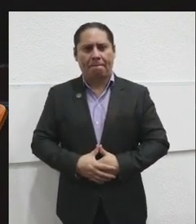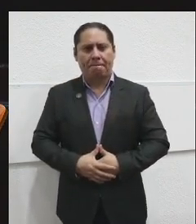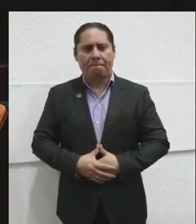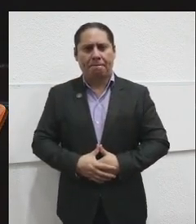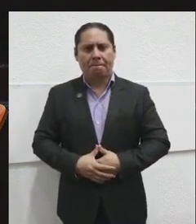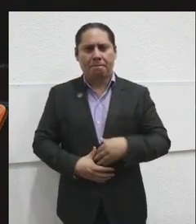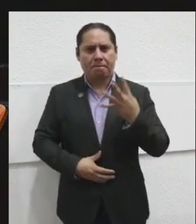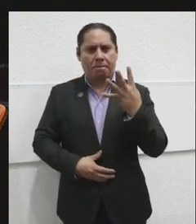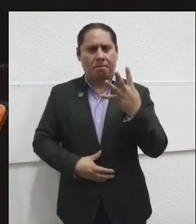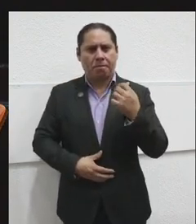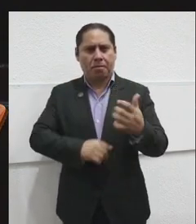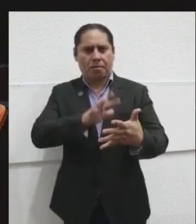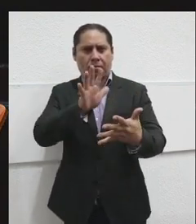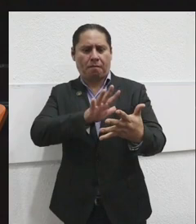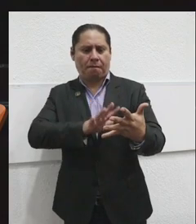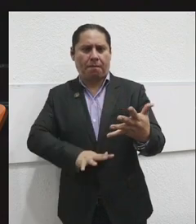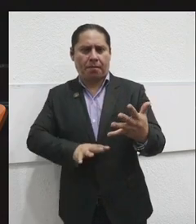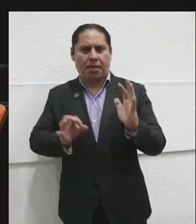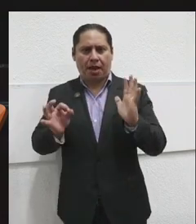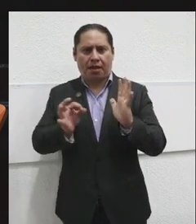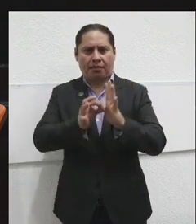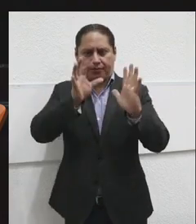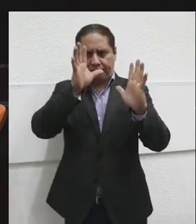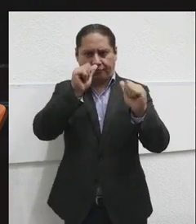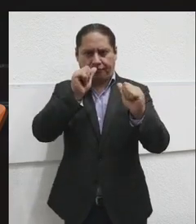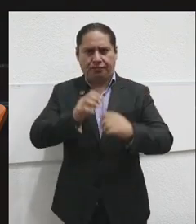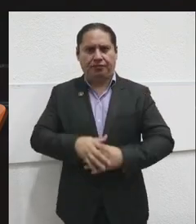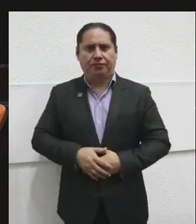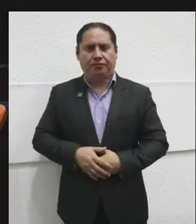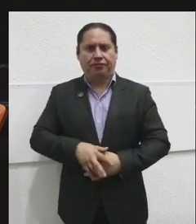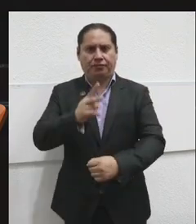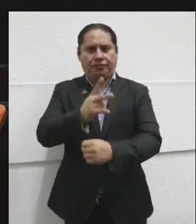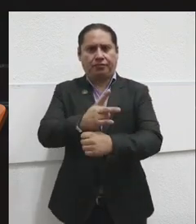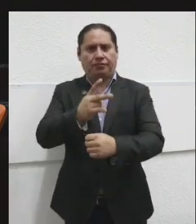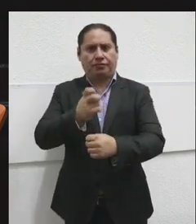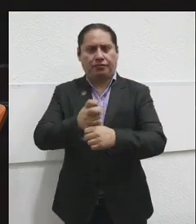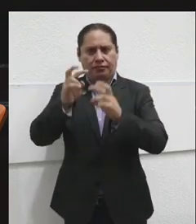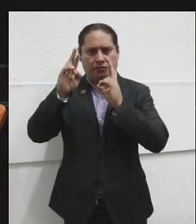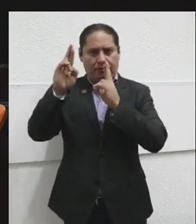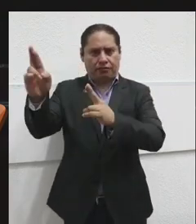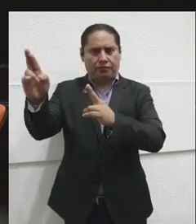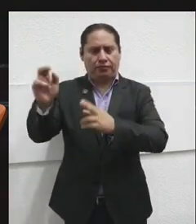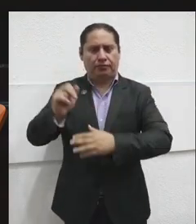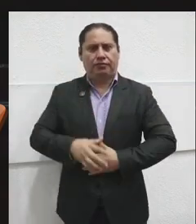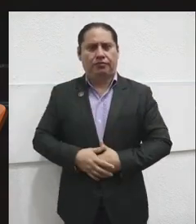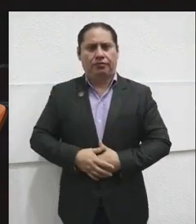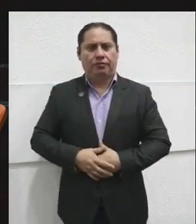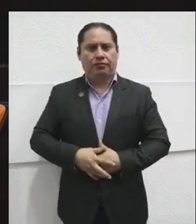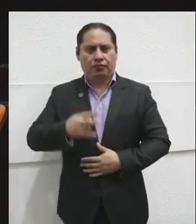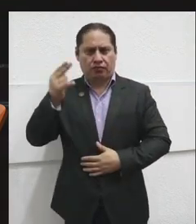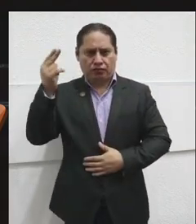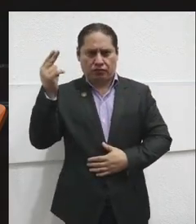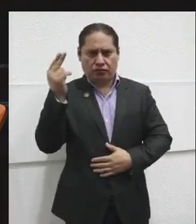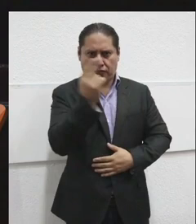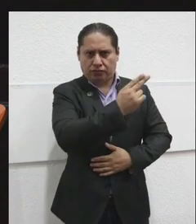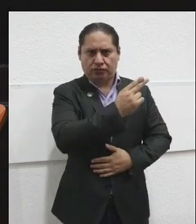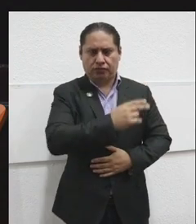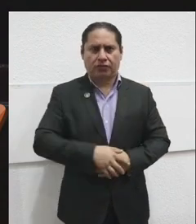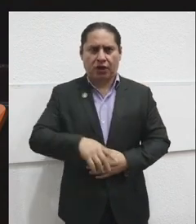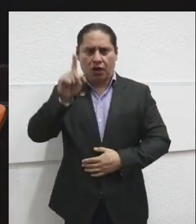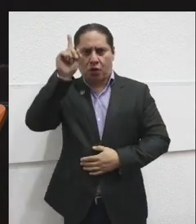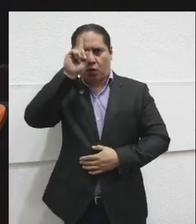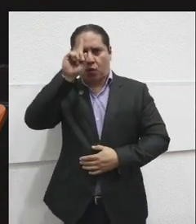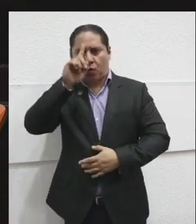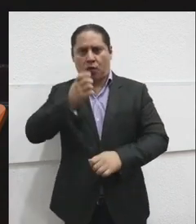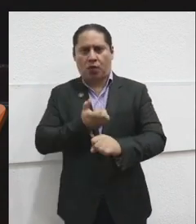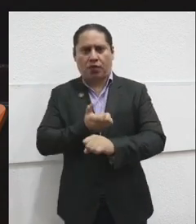Punto número 4. Lectura del punto de acuerdo por el que se exhorta respetuosamente y urgente al Consejo